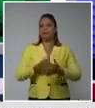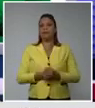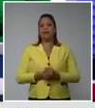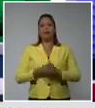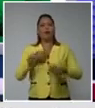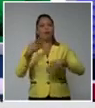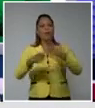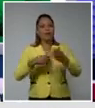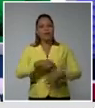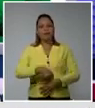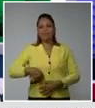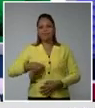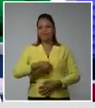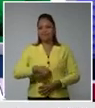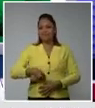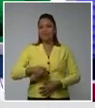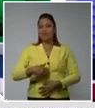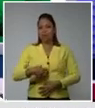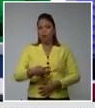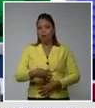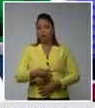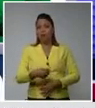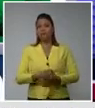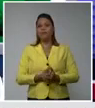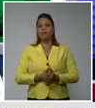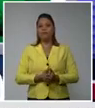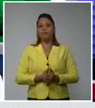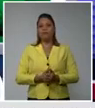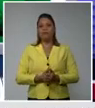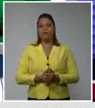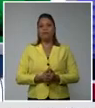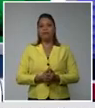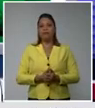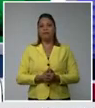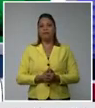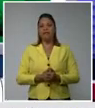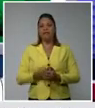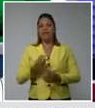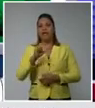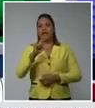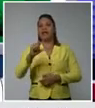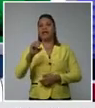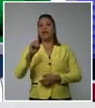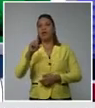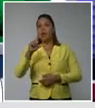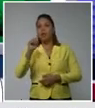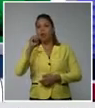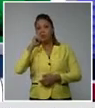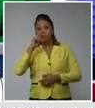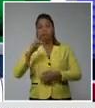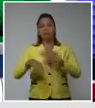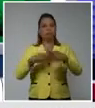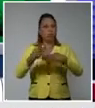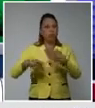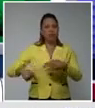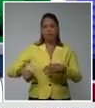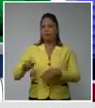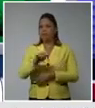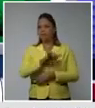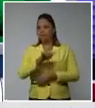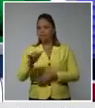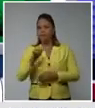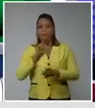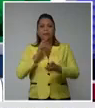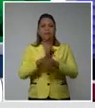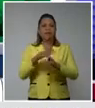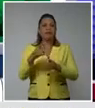gastritis crónica, una diverticulitis del colon, que inicialmente presentó